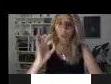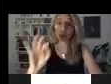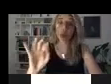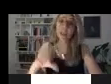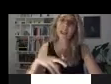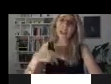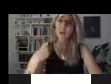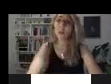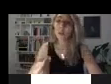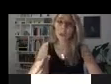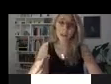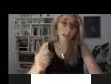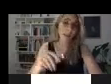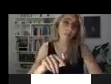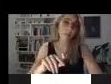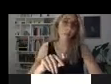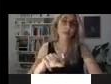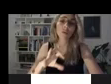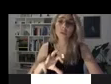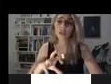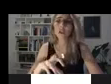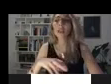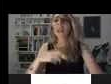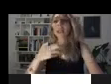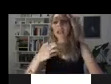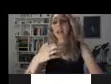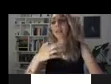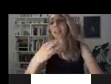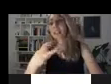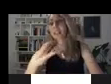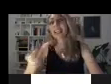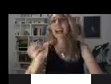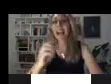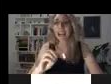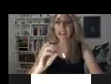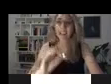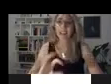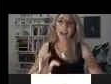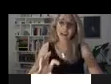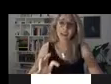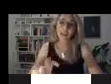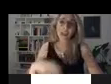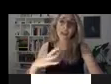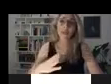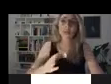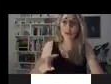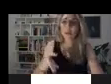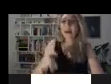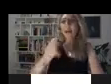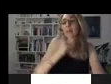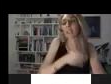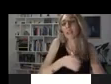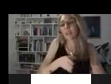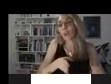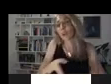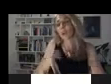llamado Disrupciones, que eran esculturas en el espacio público. Fíjense que acá, en este caso, es un